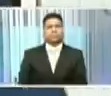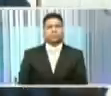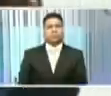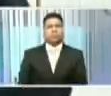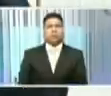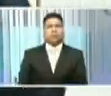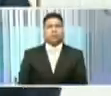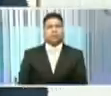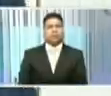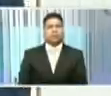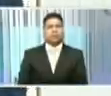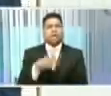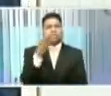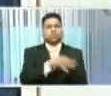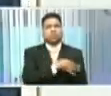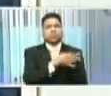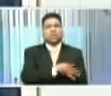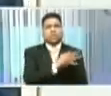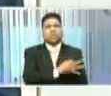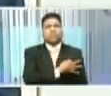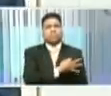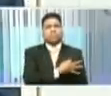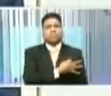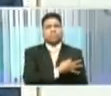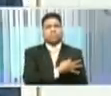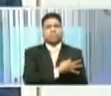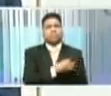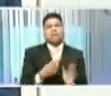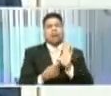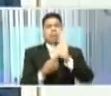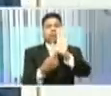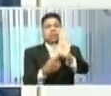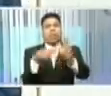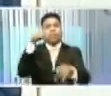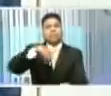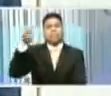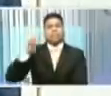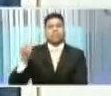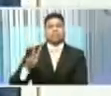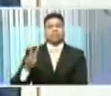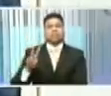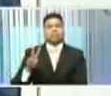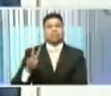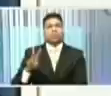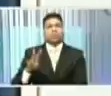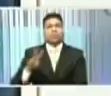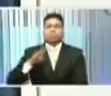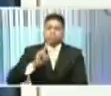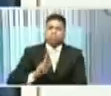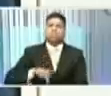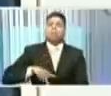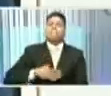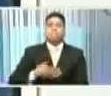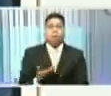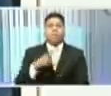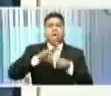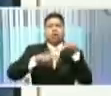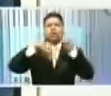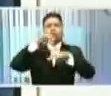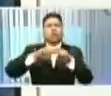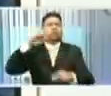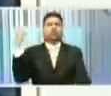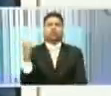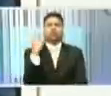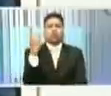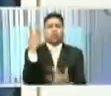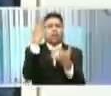Y que el socialismo se ha demostrado en Venezuela, es posible construirlo solo a través de